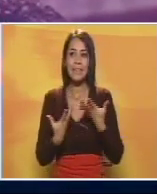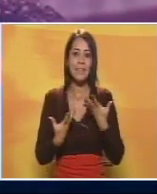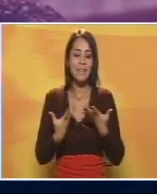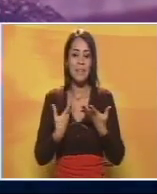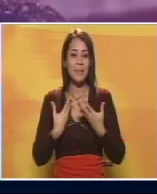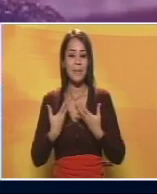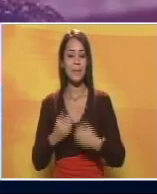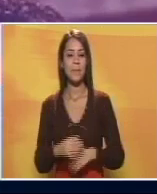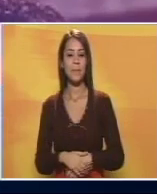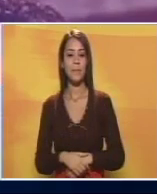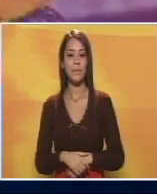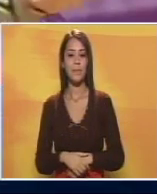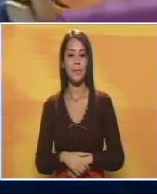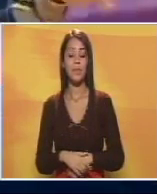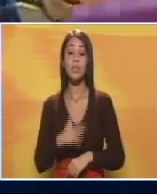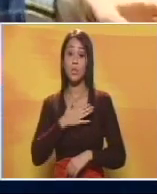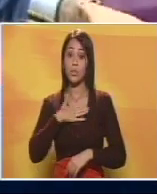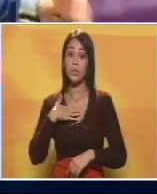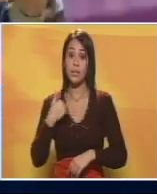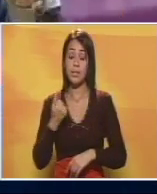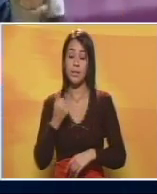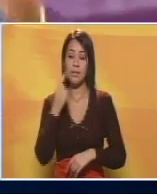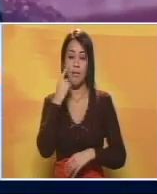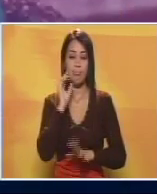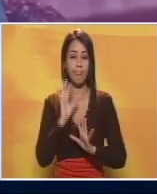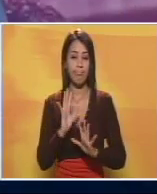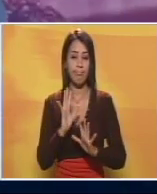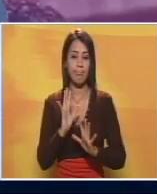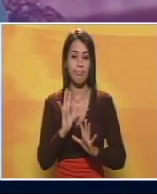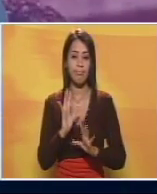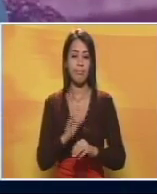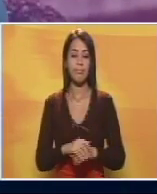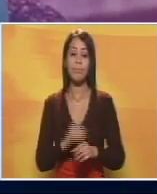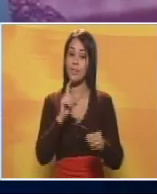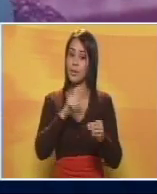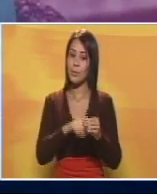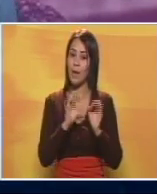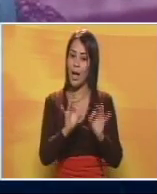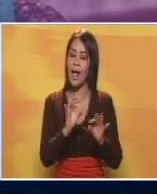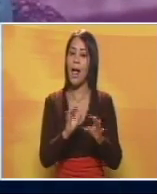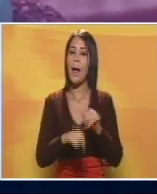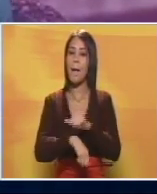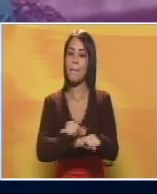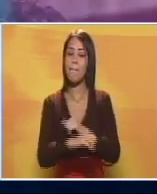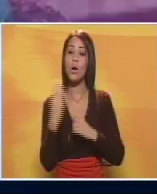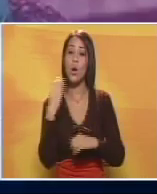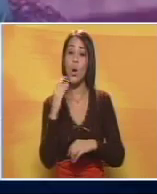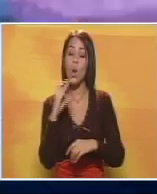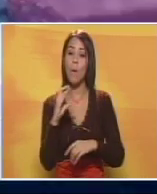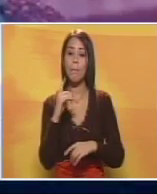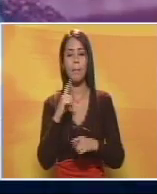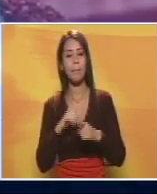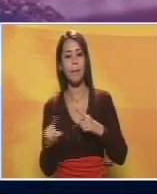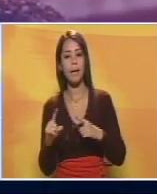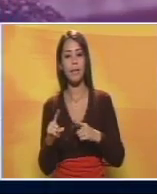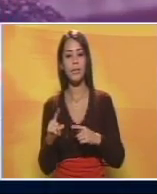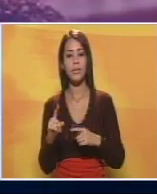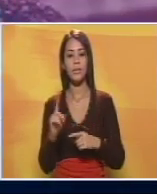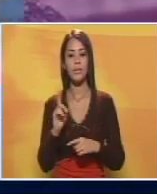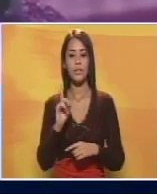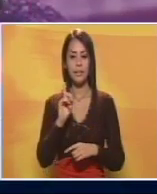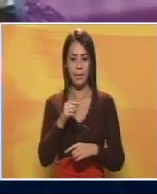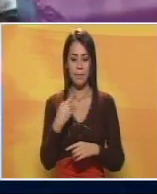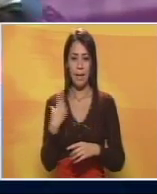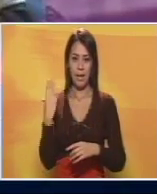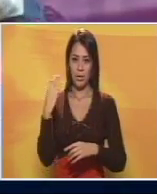del terreno de juego, quise en un momento ser parte de la Selección Colombia, pero de una u otra forma también me va a llevar mi